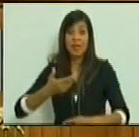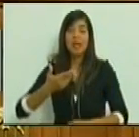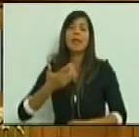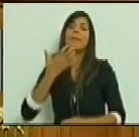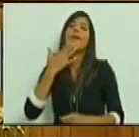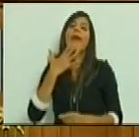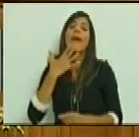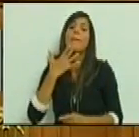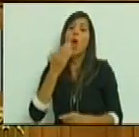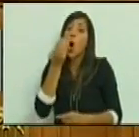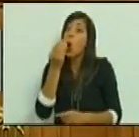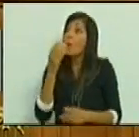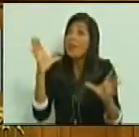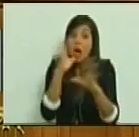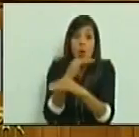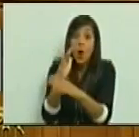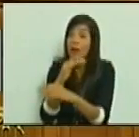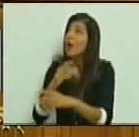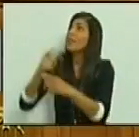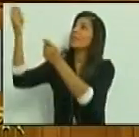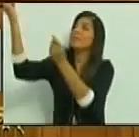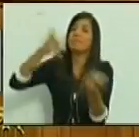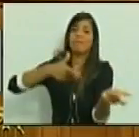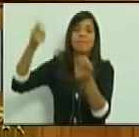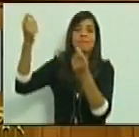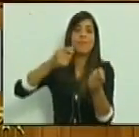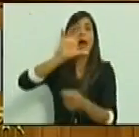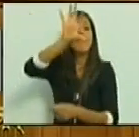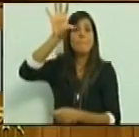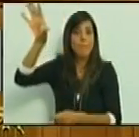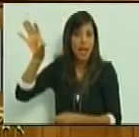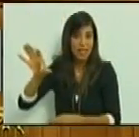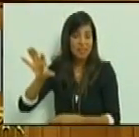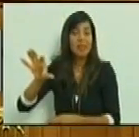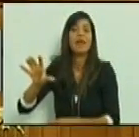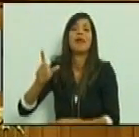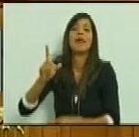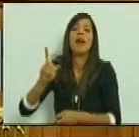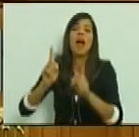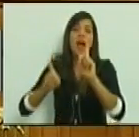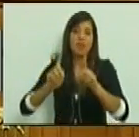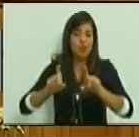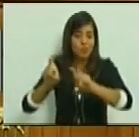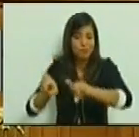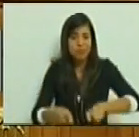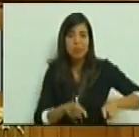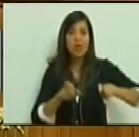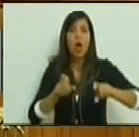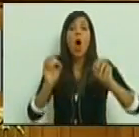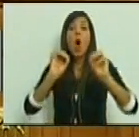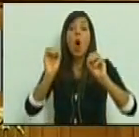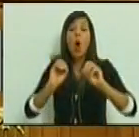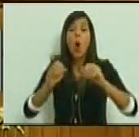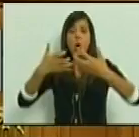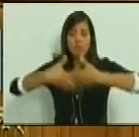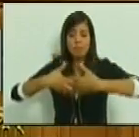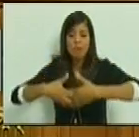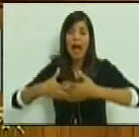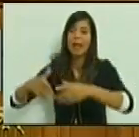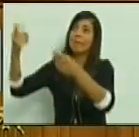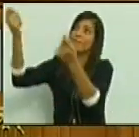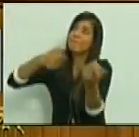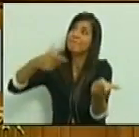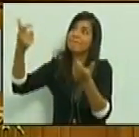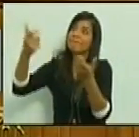importación, tanto de bienes elaborados para la alimentación como de equipamiento que pudimos haber fabricado acá en